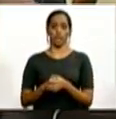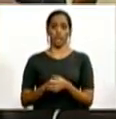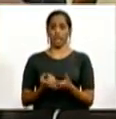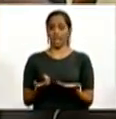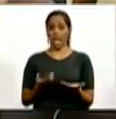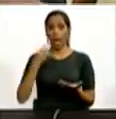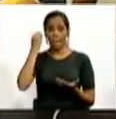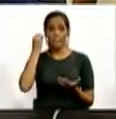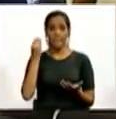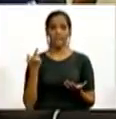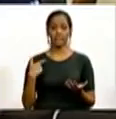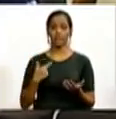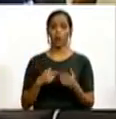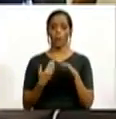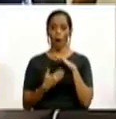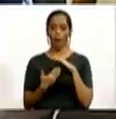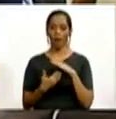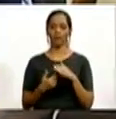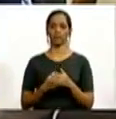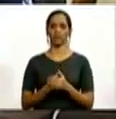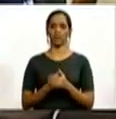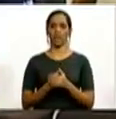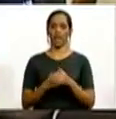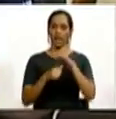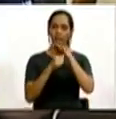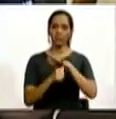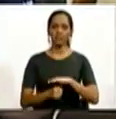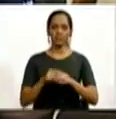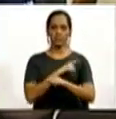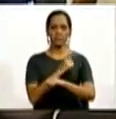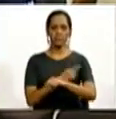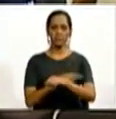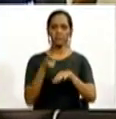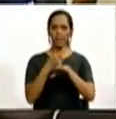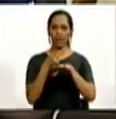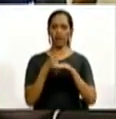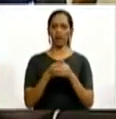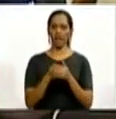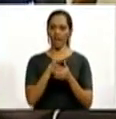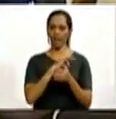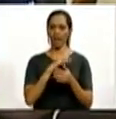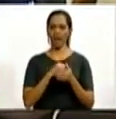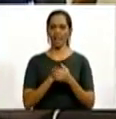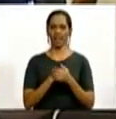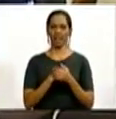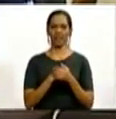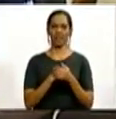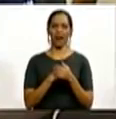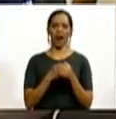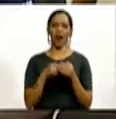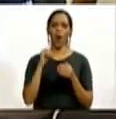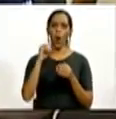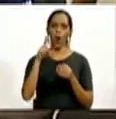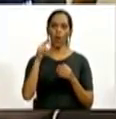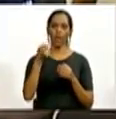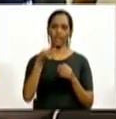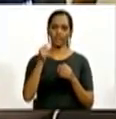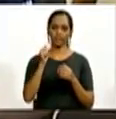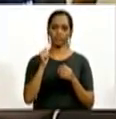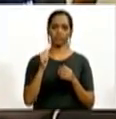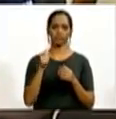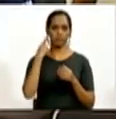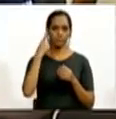que cree, tiene como base eternamente la supresión de los poderes del Estado. Está el señor, la señorita Olga Álvarez, creo